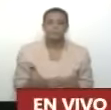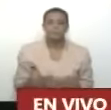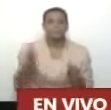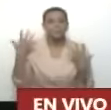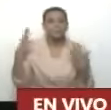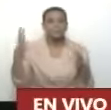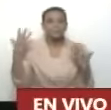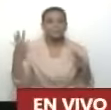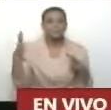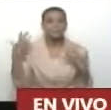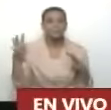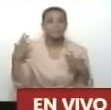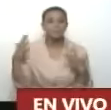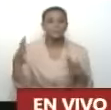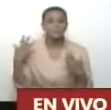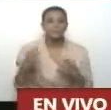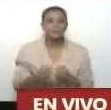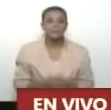Yusmalvi.